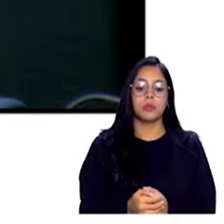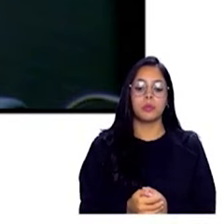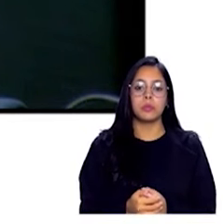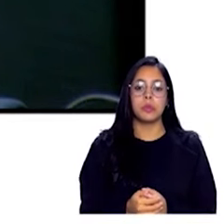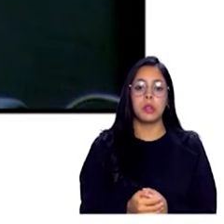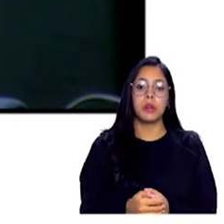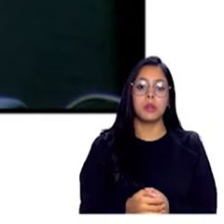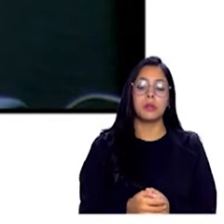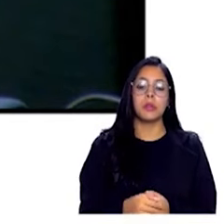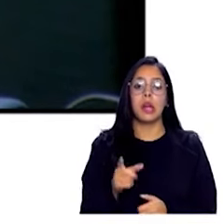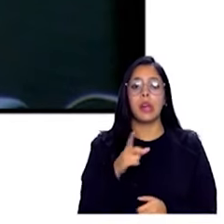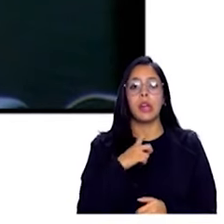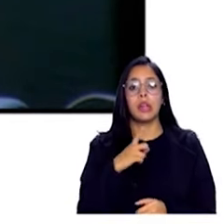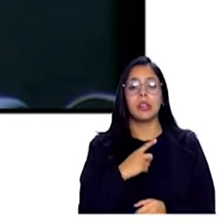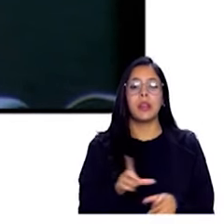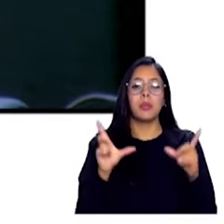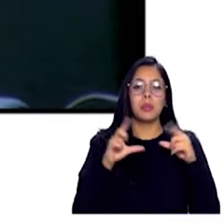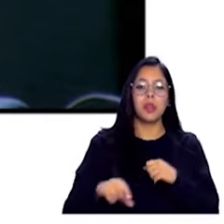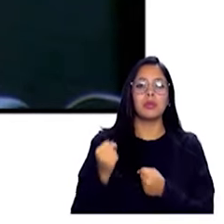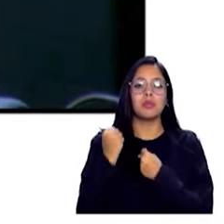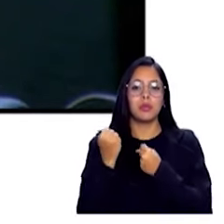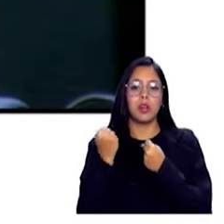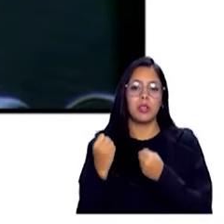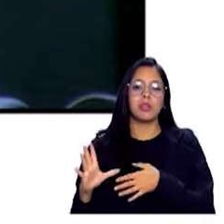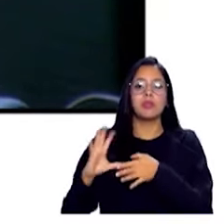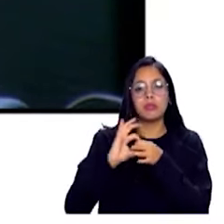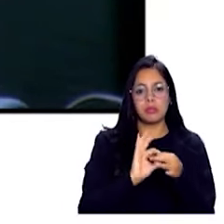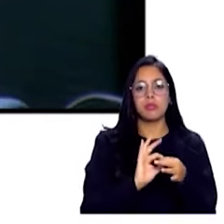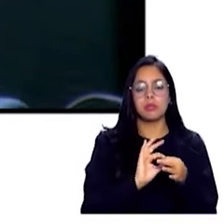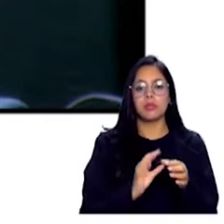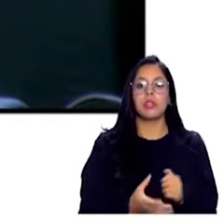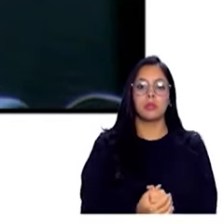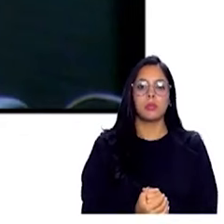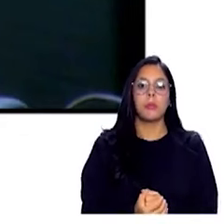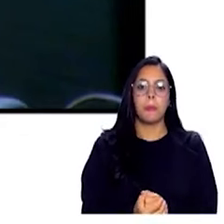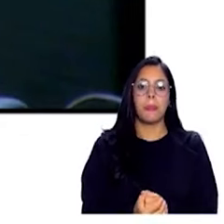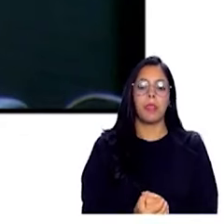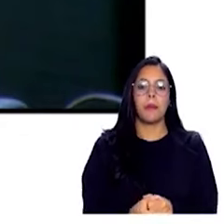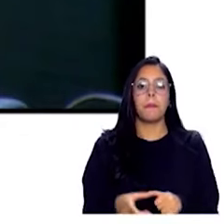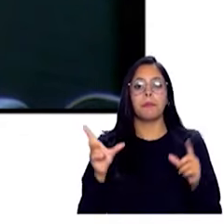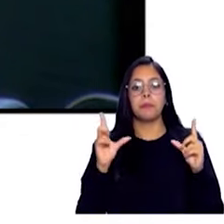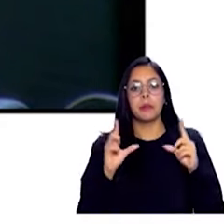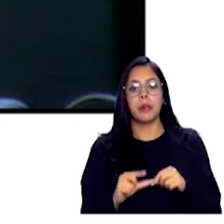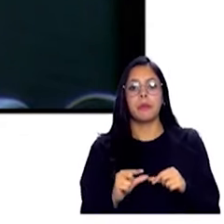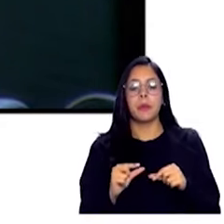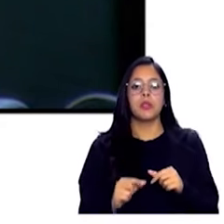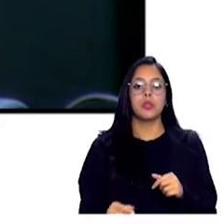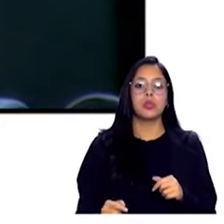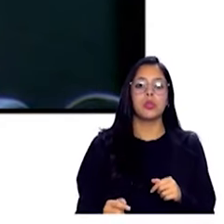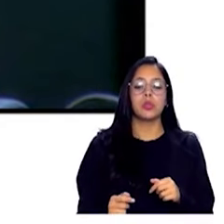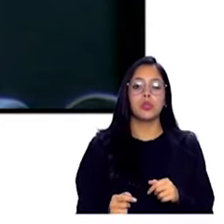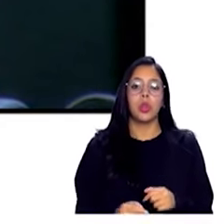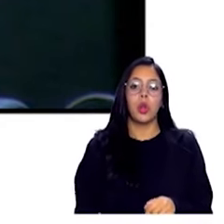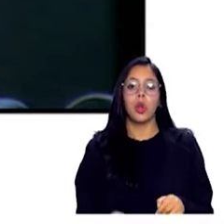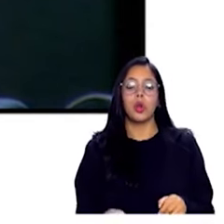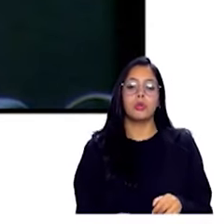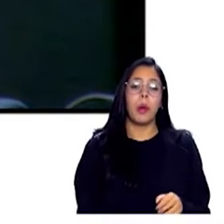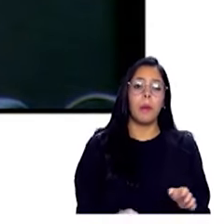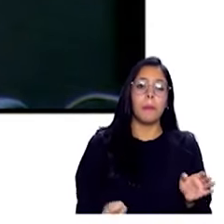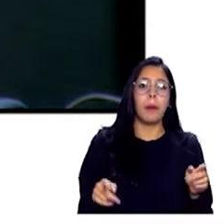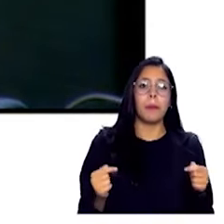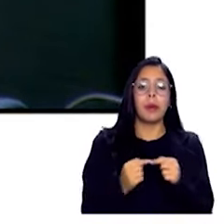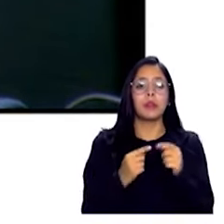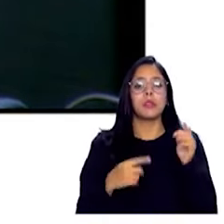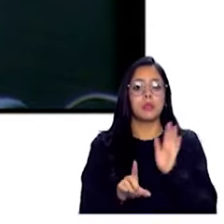vinculante menos menos seguimiento no digo legitimidad Pero qui decir Bueno que lo importante un tribal